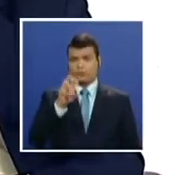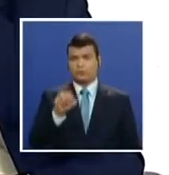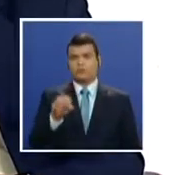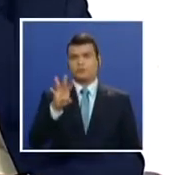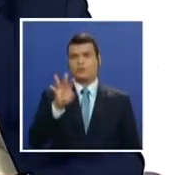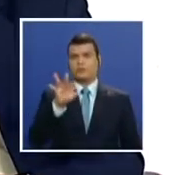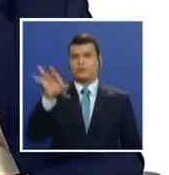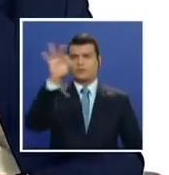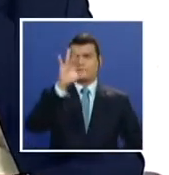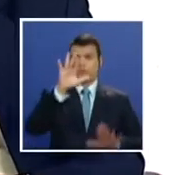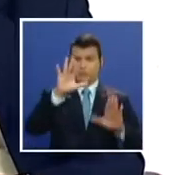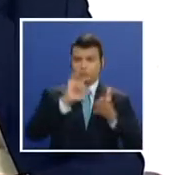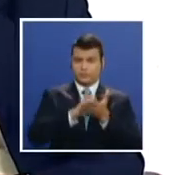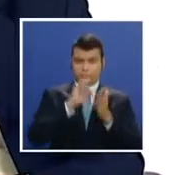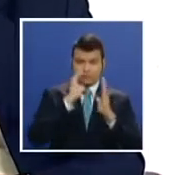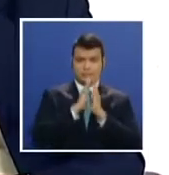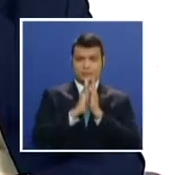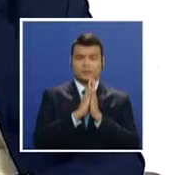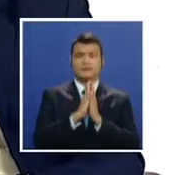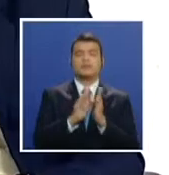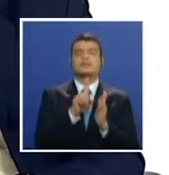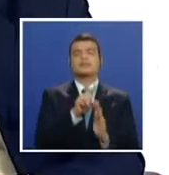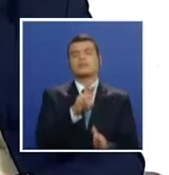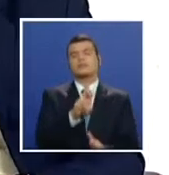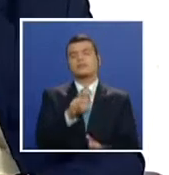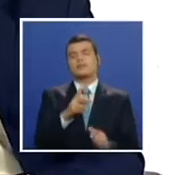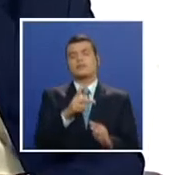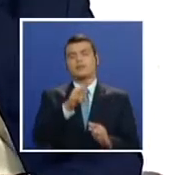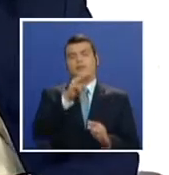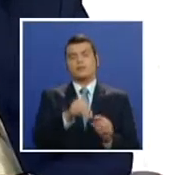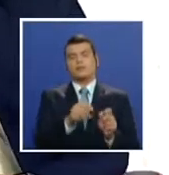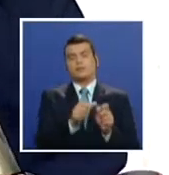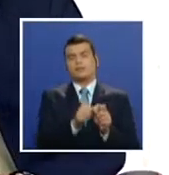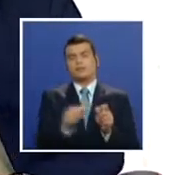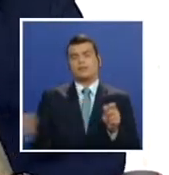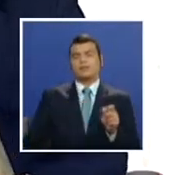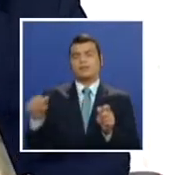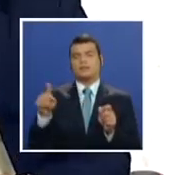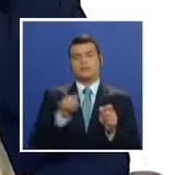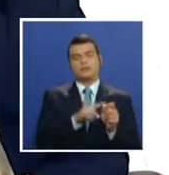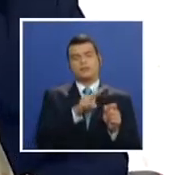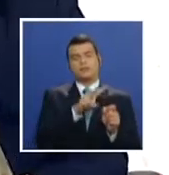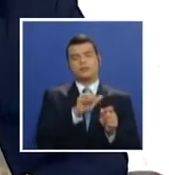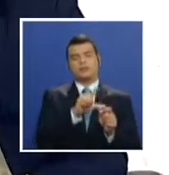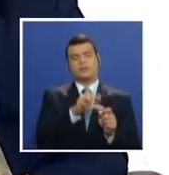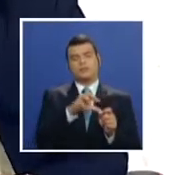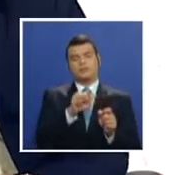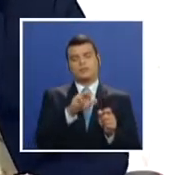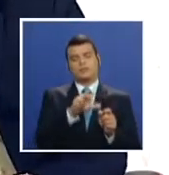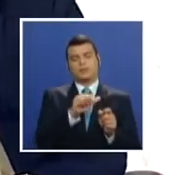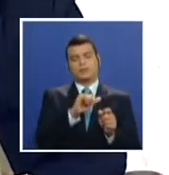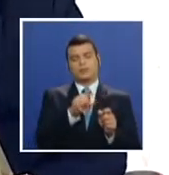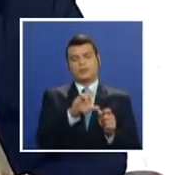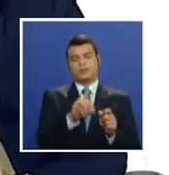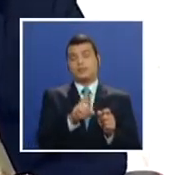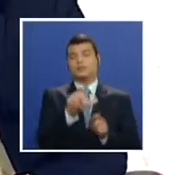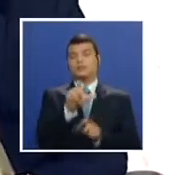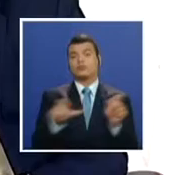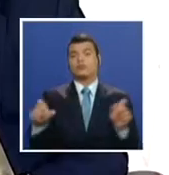grados en la escala de richter a 177 kilómetros de la ciudad de valparaíso ocho personas muertas cuatro